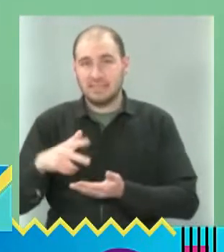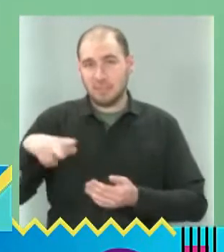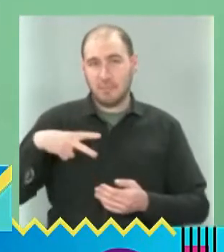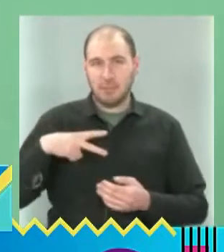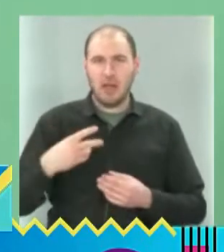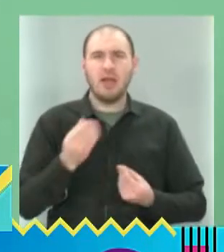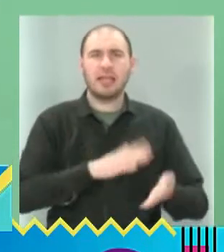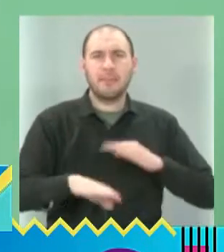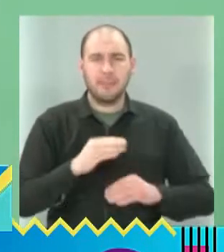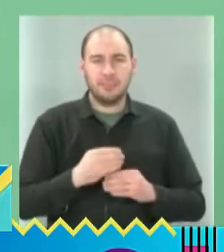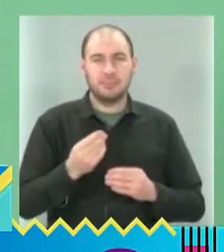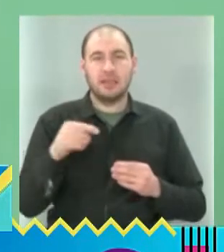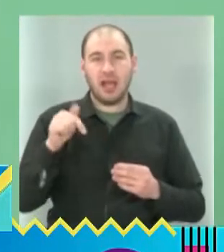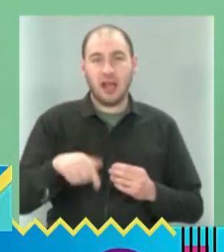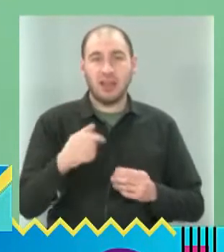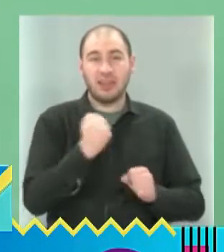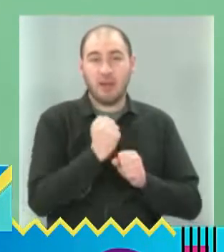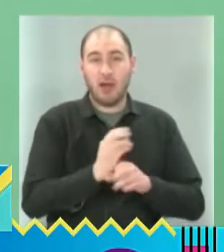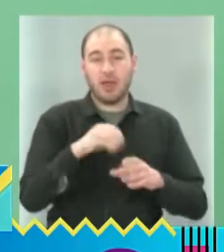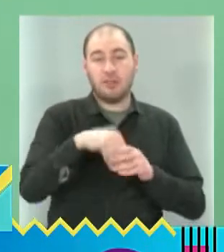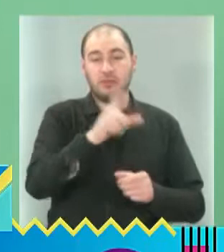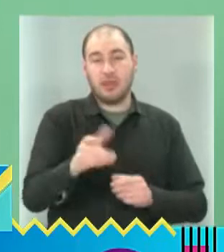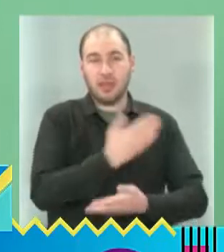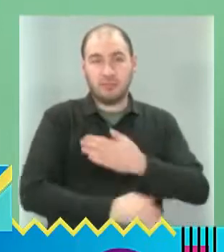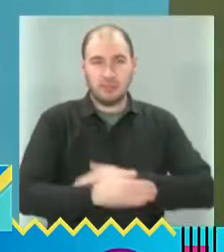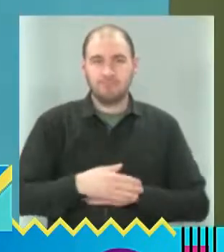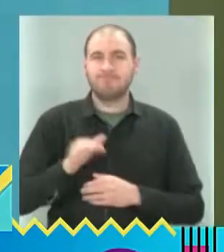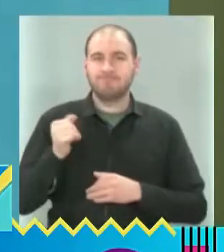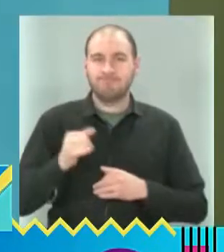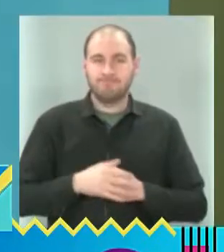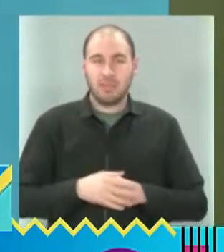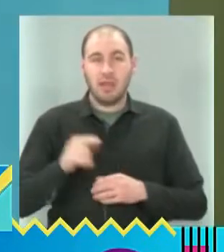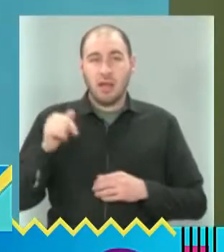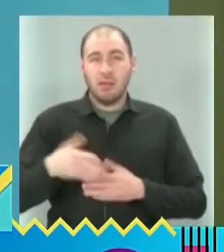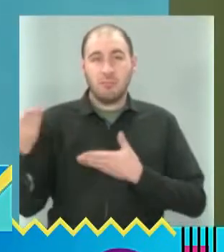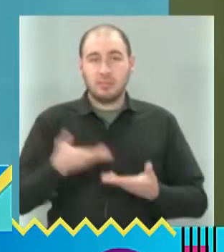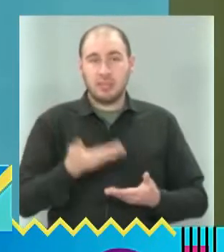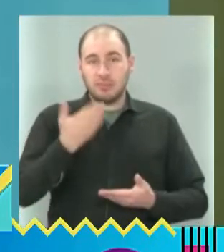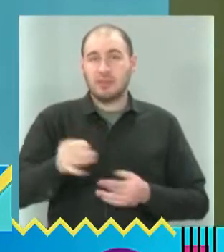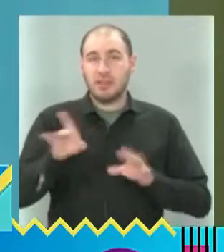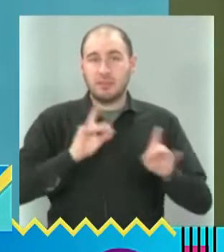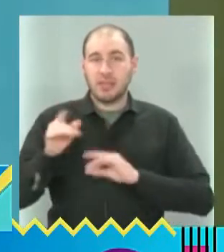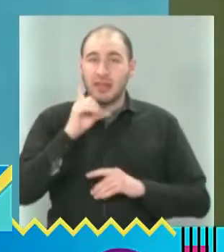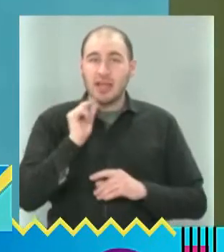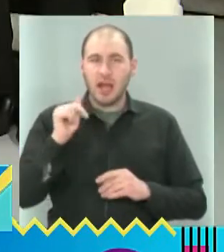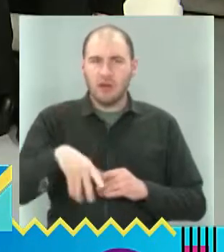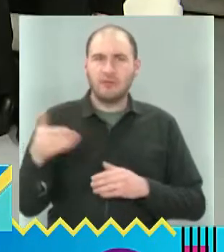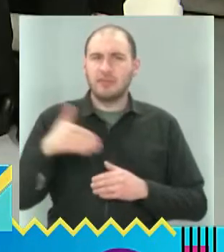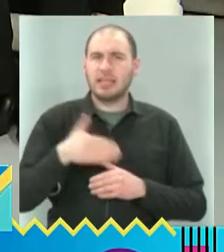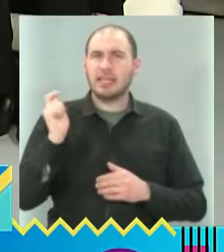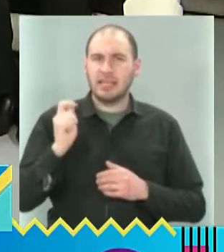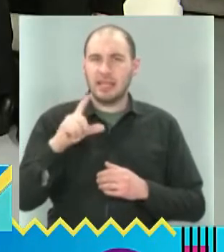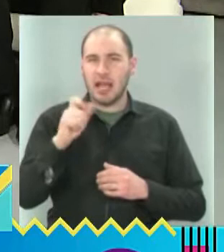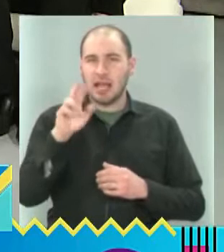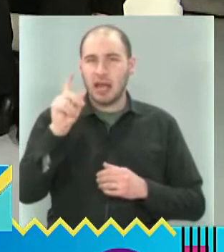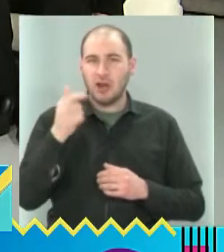privado. ¿Qué es lo que está sucediendo a nivel laboral con las personas con discapacidad? Exactamente, y así vamos a presentar a nuestros invitados del día. Está con nosotros